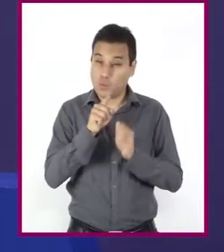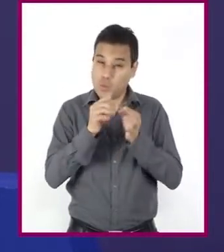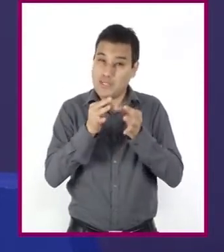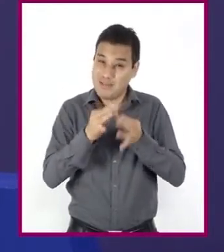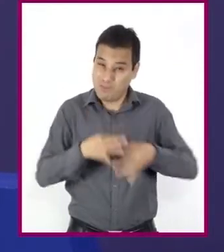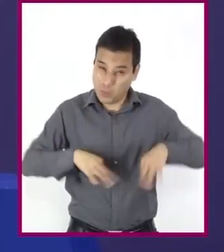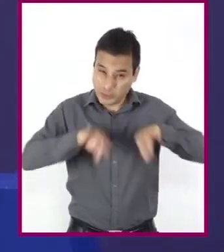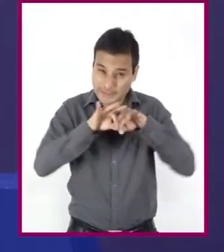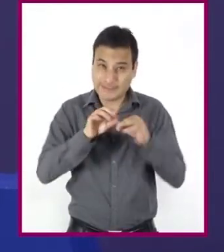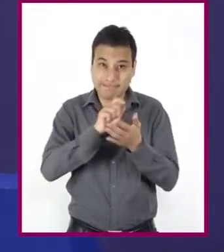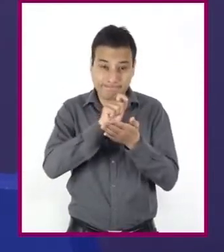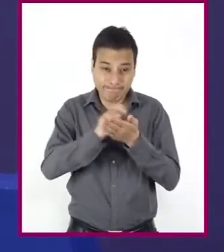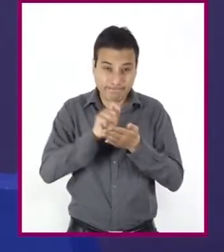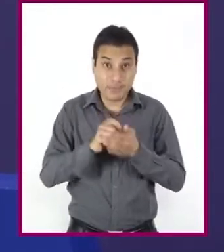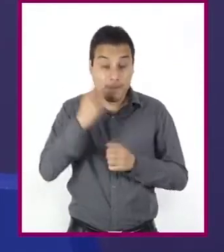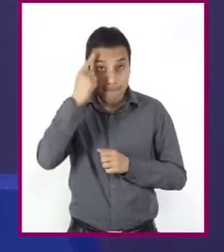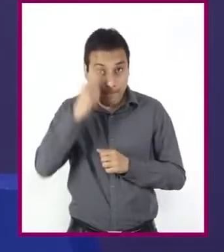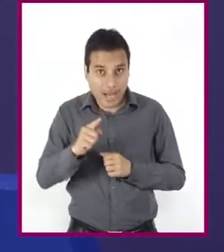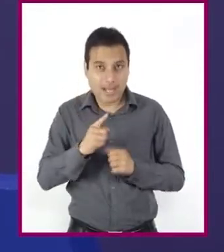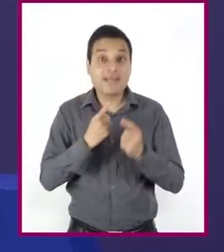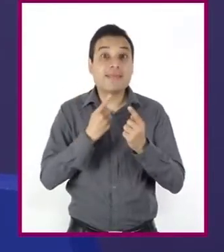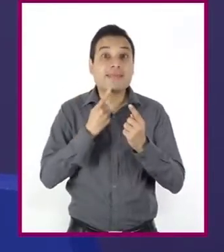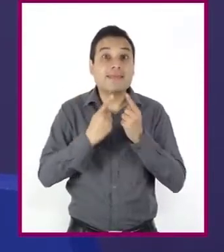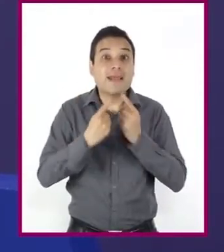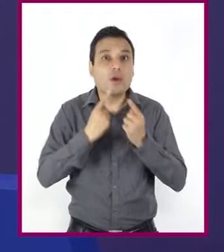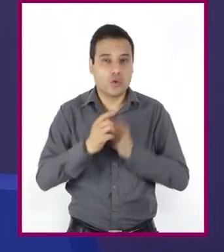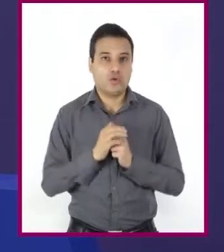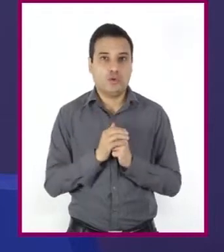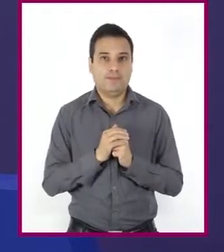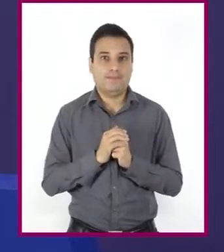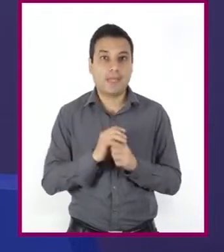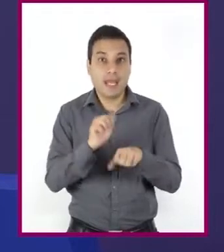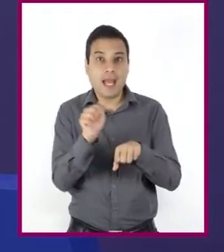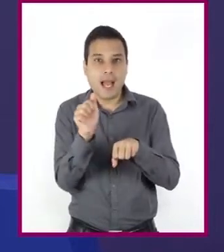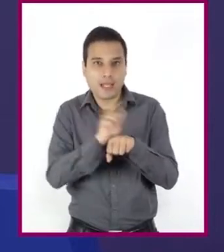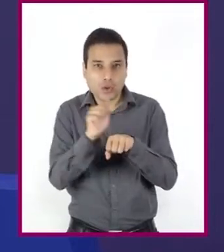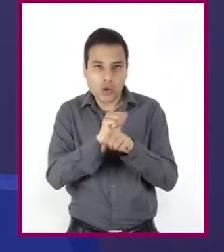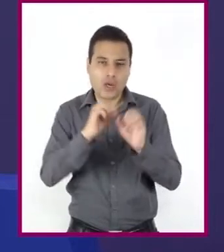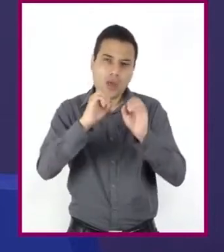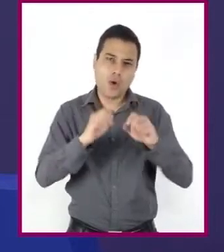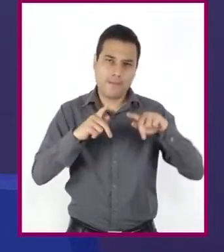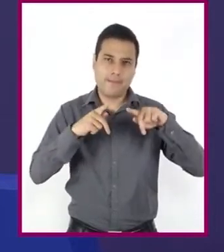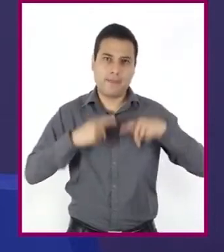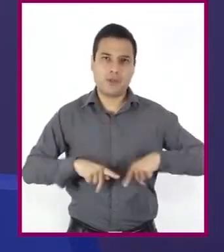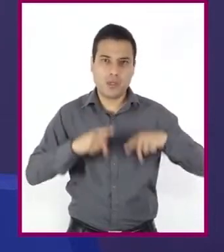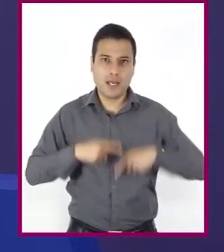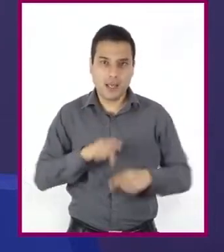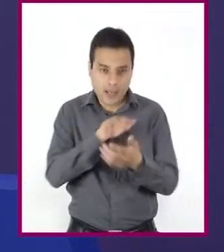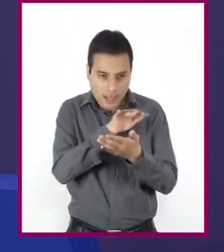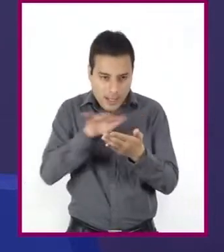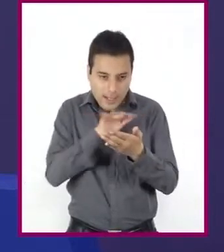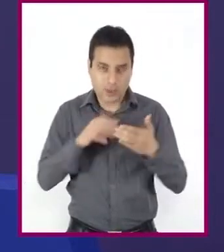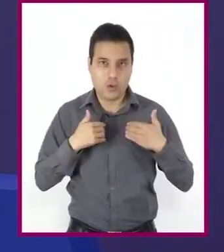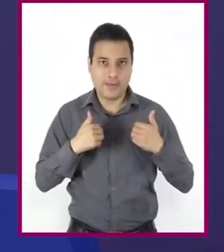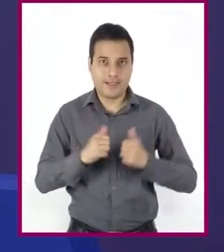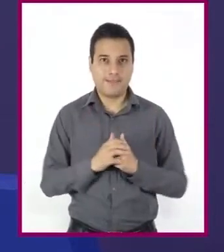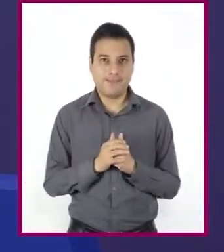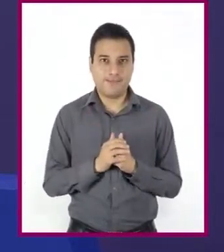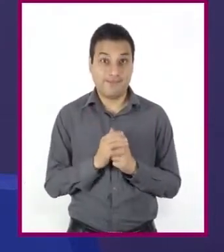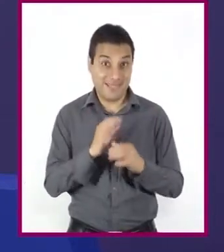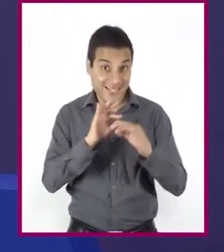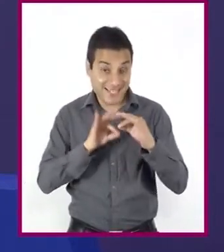los diálogos sean funcionales para los actores o para quien lea tales textos. ¿Listas y listos? Muy